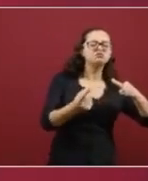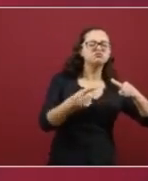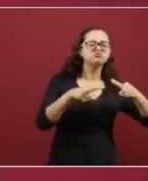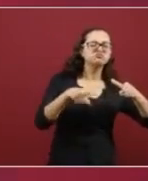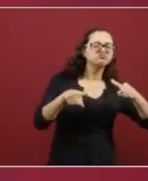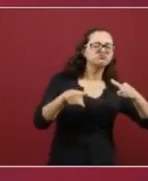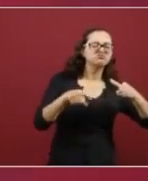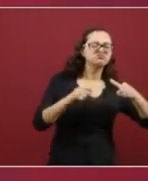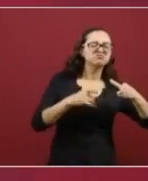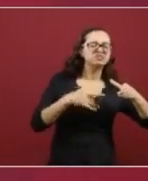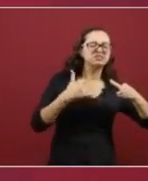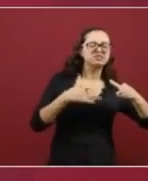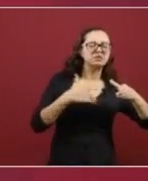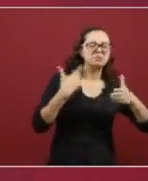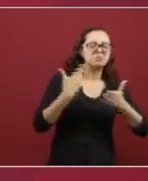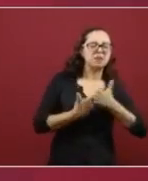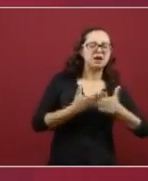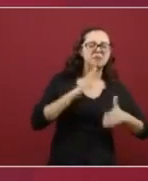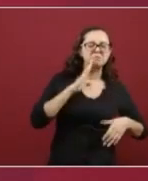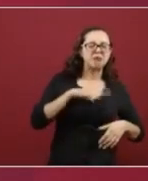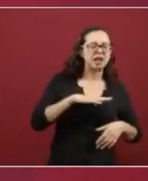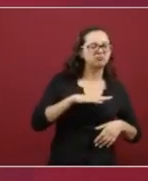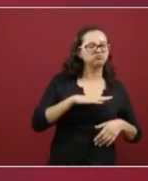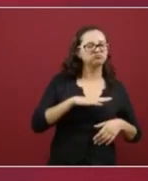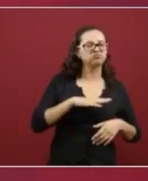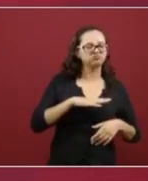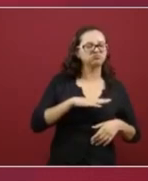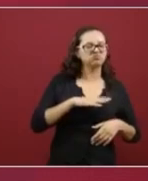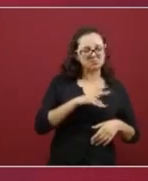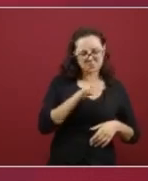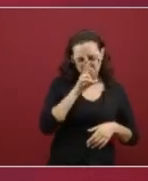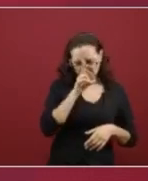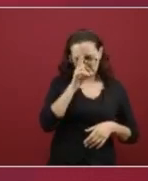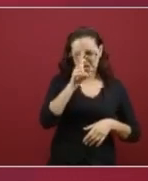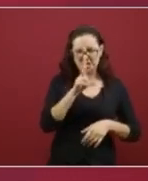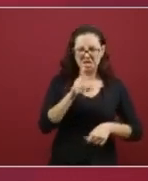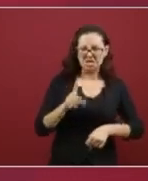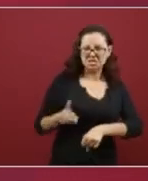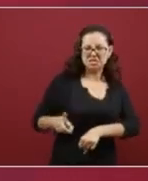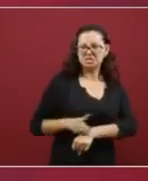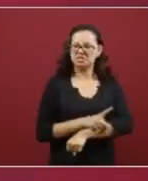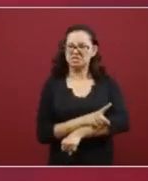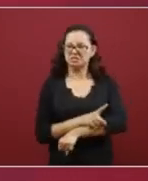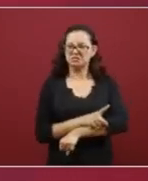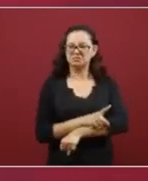consigna de apretarlo o de apretarle,